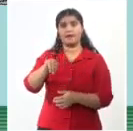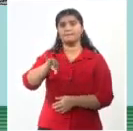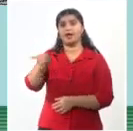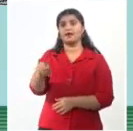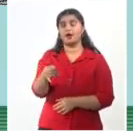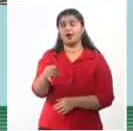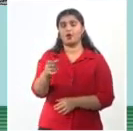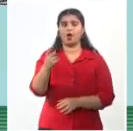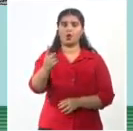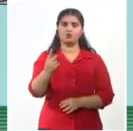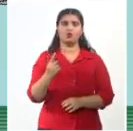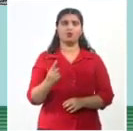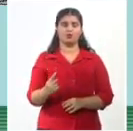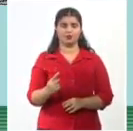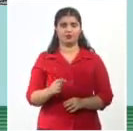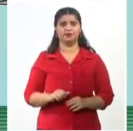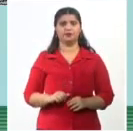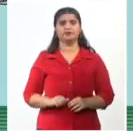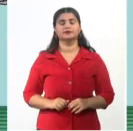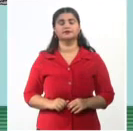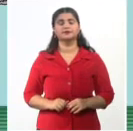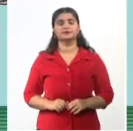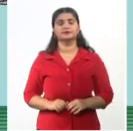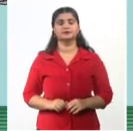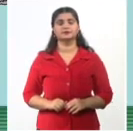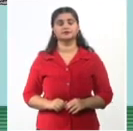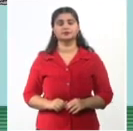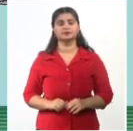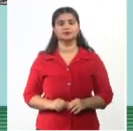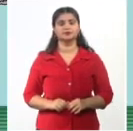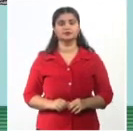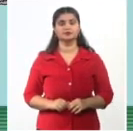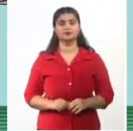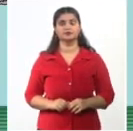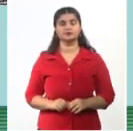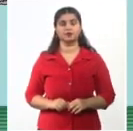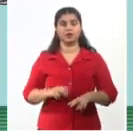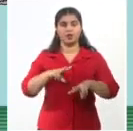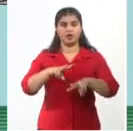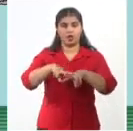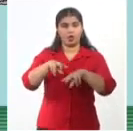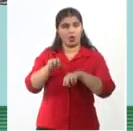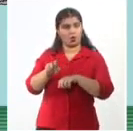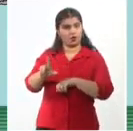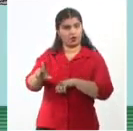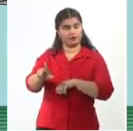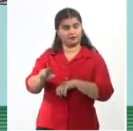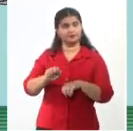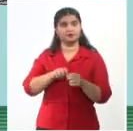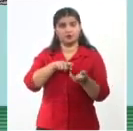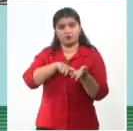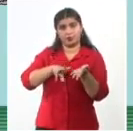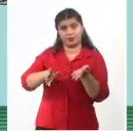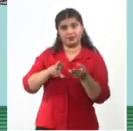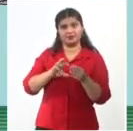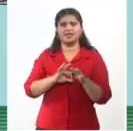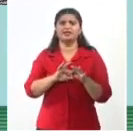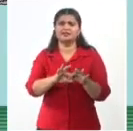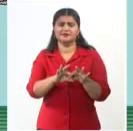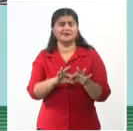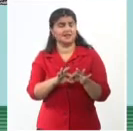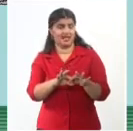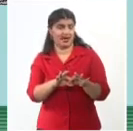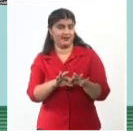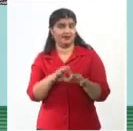1 de cada uno. Holguín, que es la provincia que mantiene todavía un número elevado de casos, si se